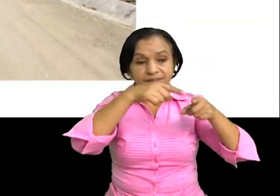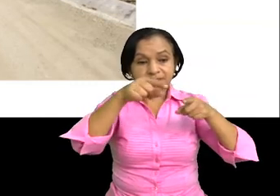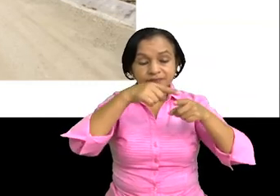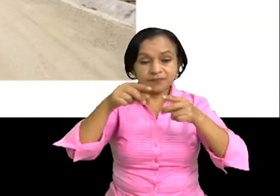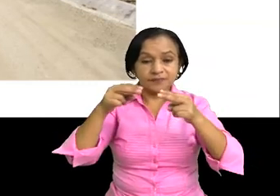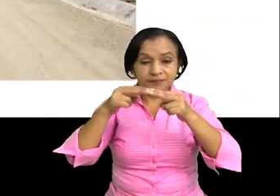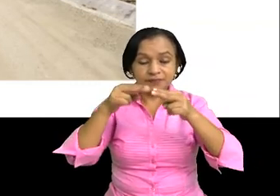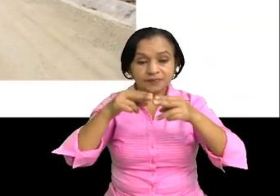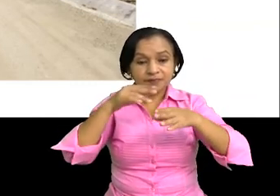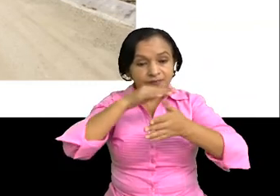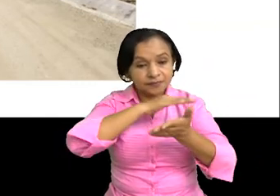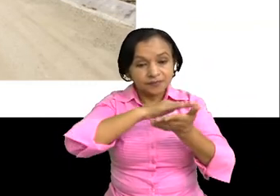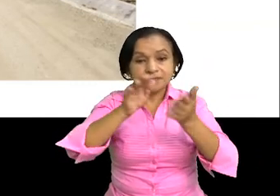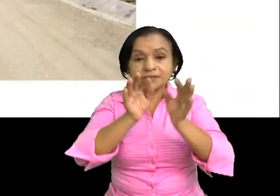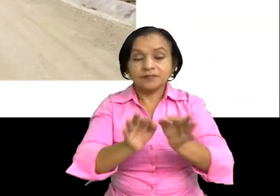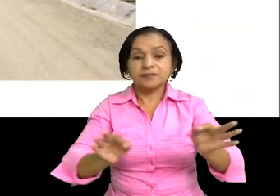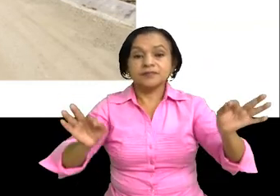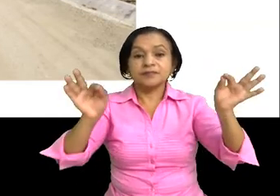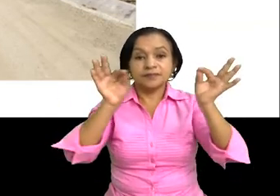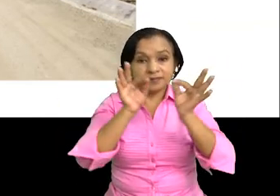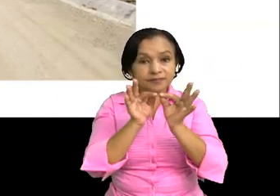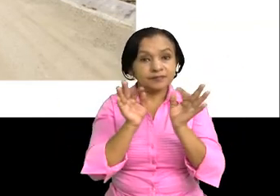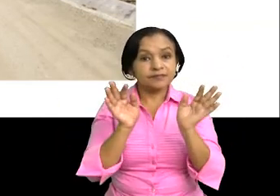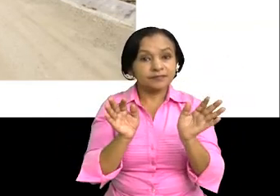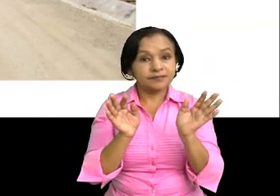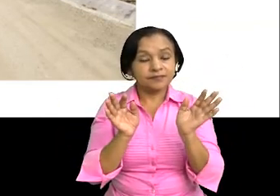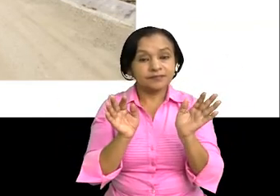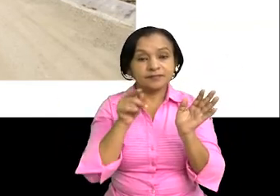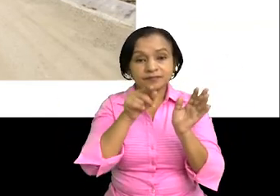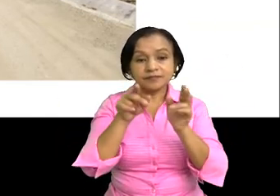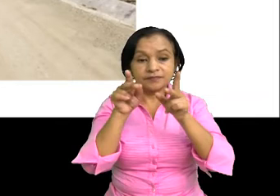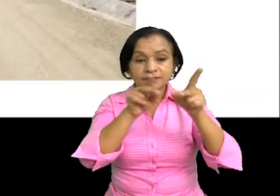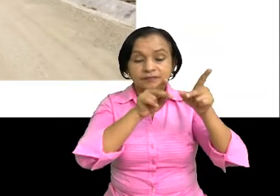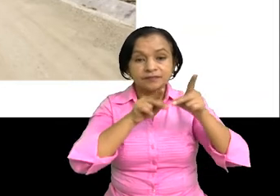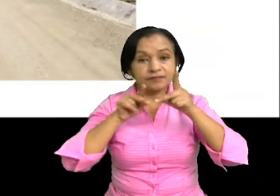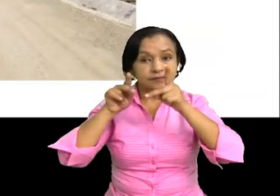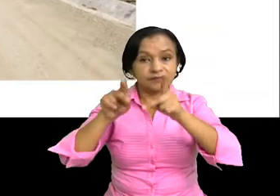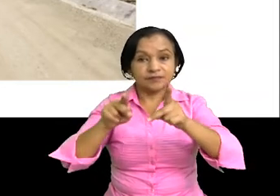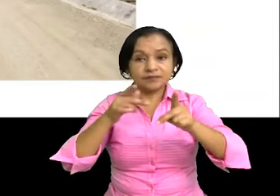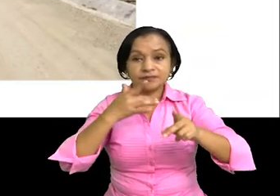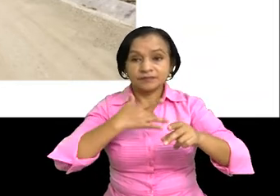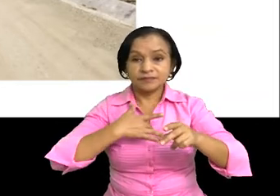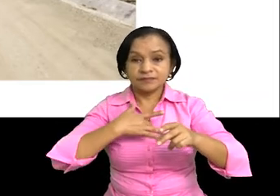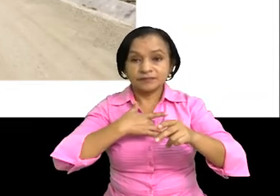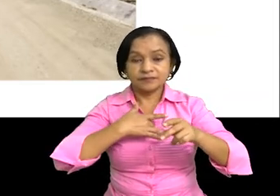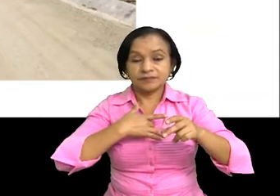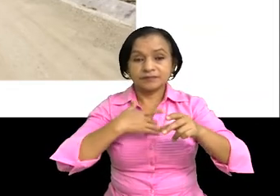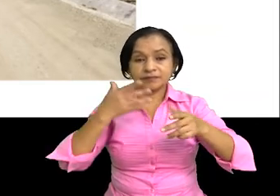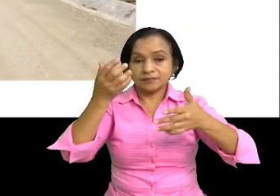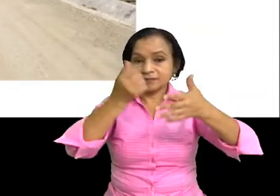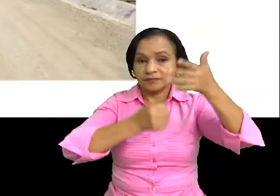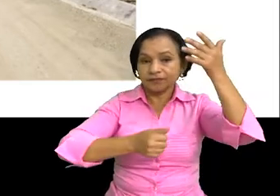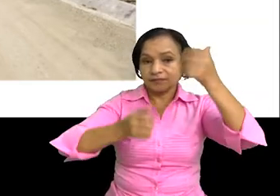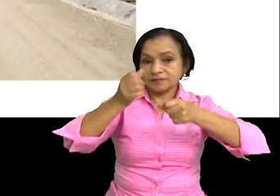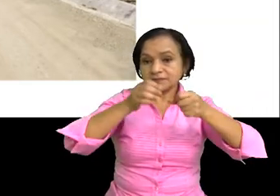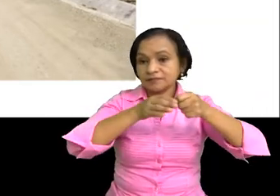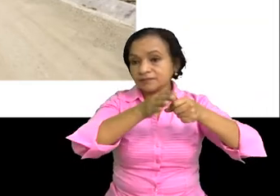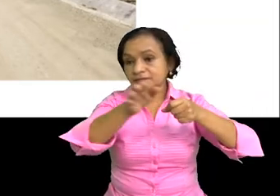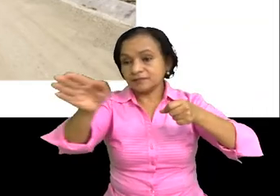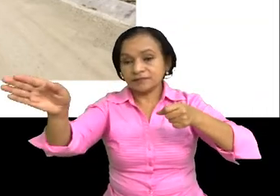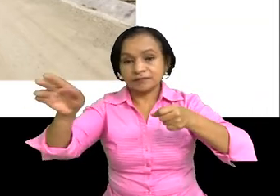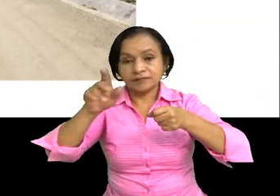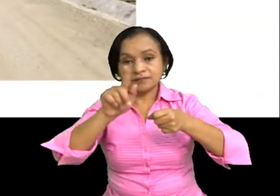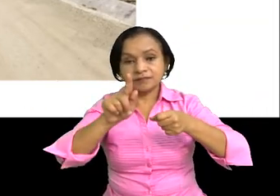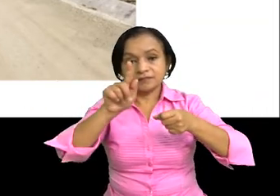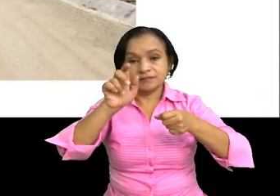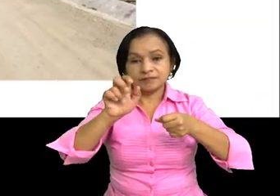muy importante. Claro. Muy importante. Ahí la población necesita moverse para Huaco, sale por Teutepe, necesita